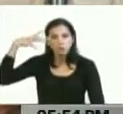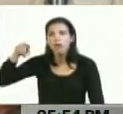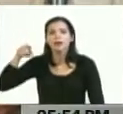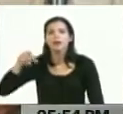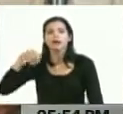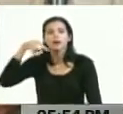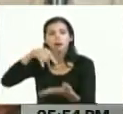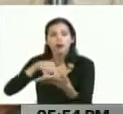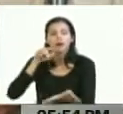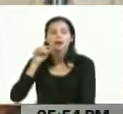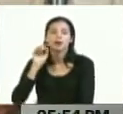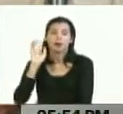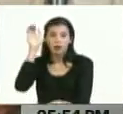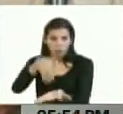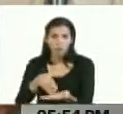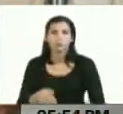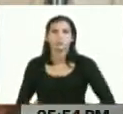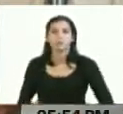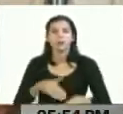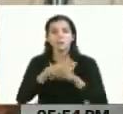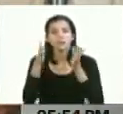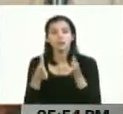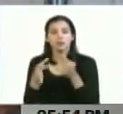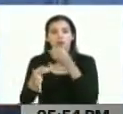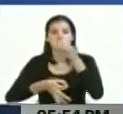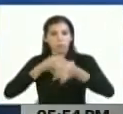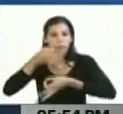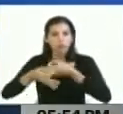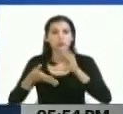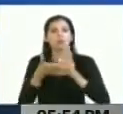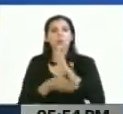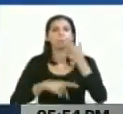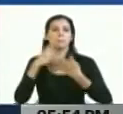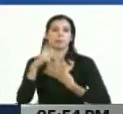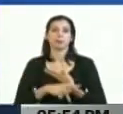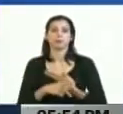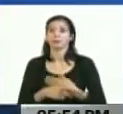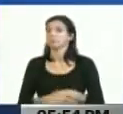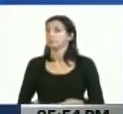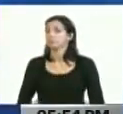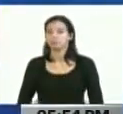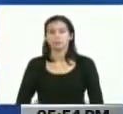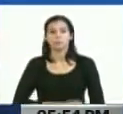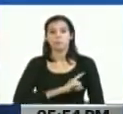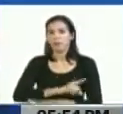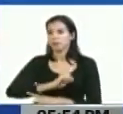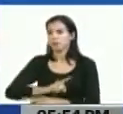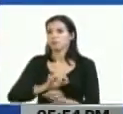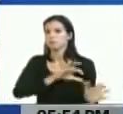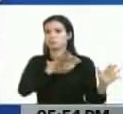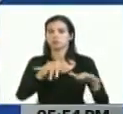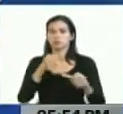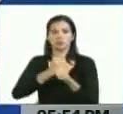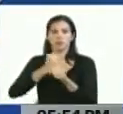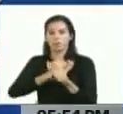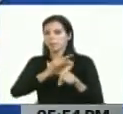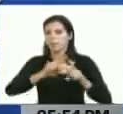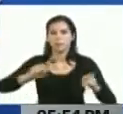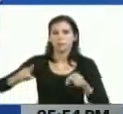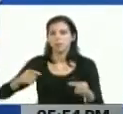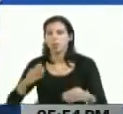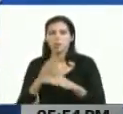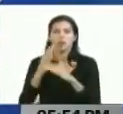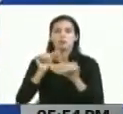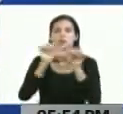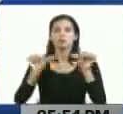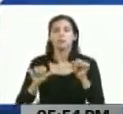Ministro Mota Domínguez reportando acerca de esta, es un plan, ¿no? Un plan comando, según nos cuenta el ministro Mota Domínguez, de afectación